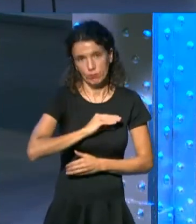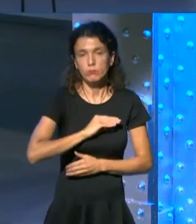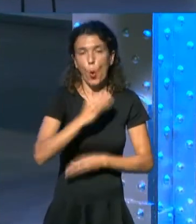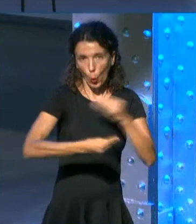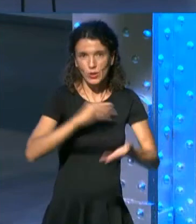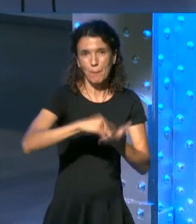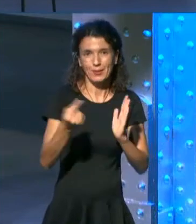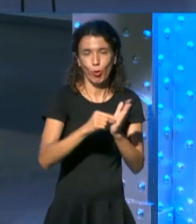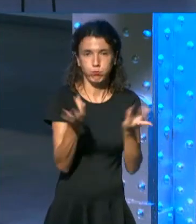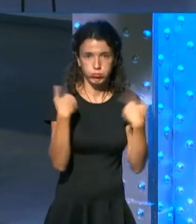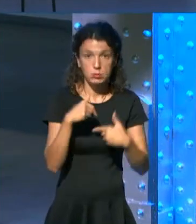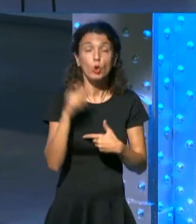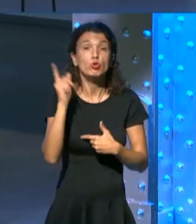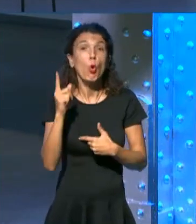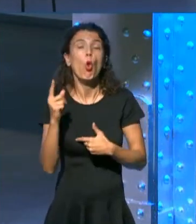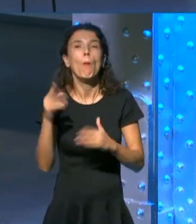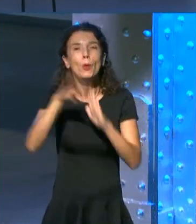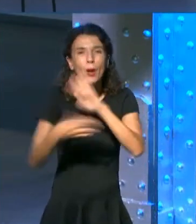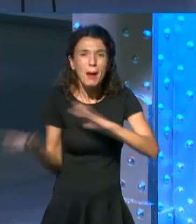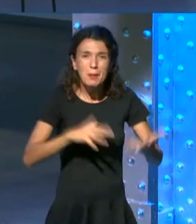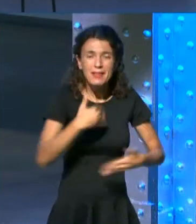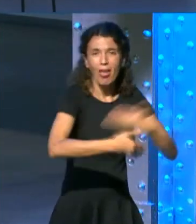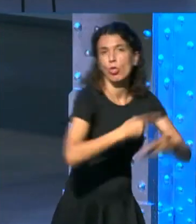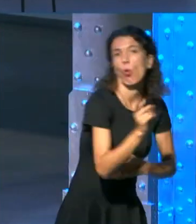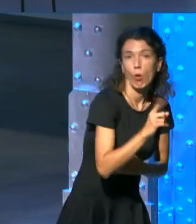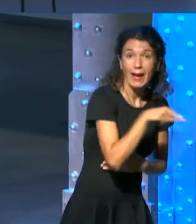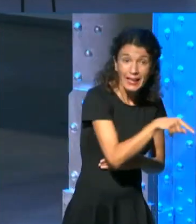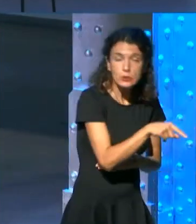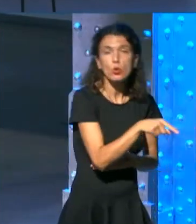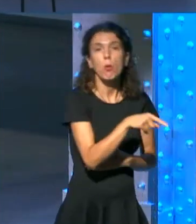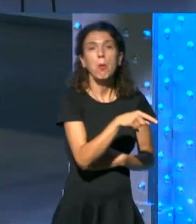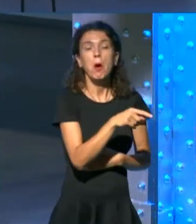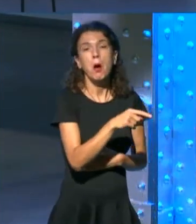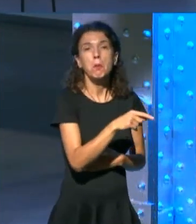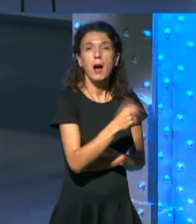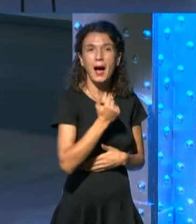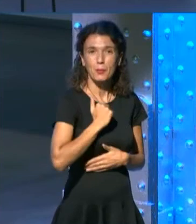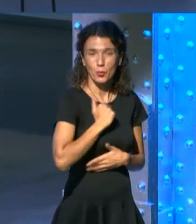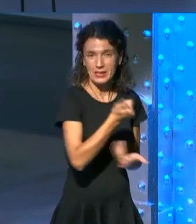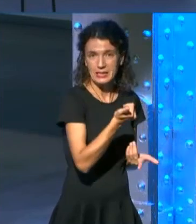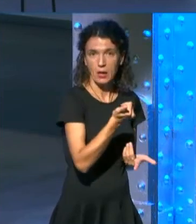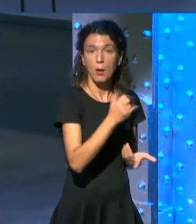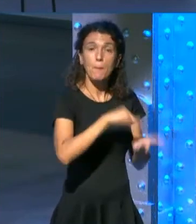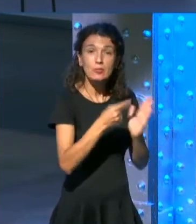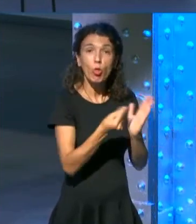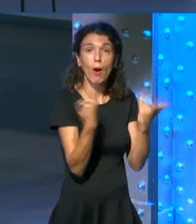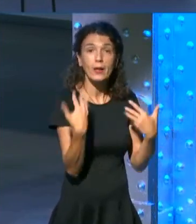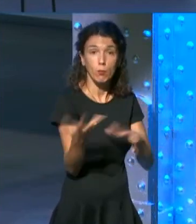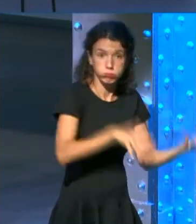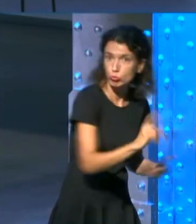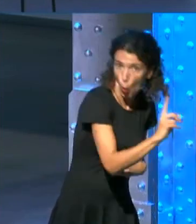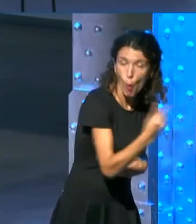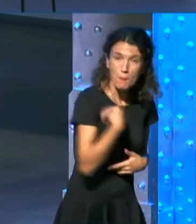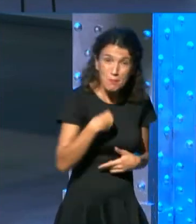solamente la implementación del programa que lo hace, la que es susceptible de ser aplicada o llevada a cabo con métodos ágiles. Es la